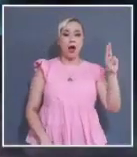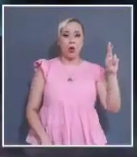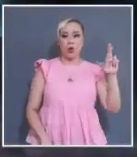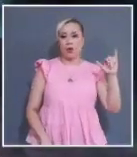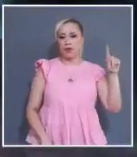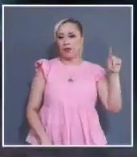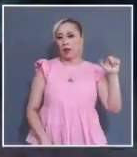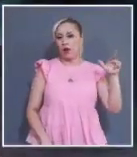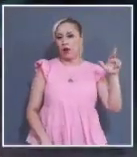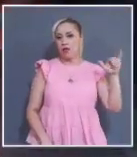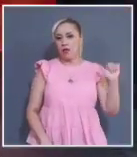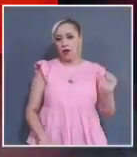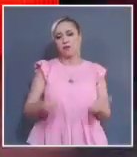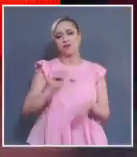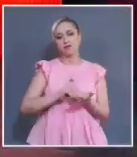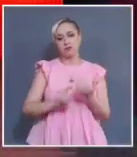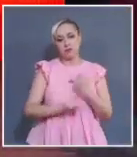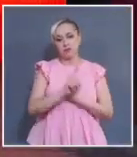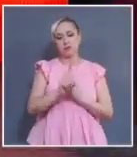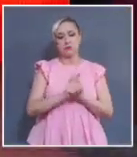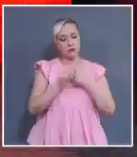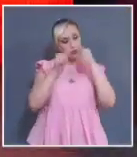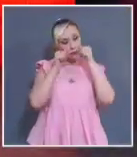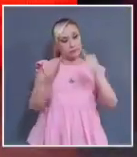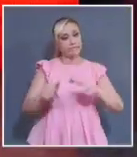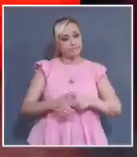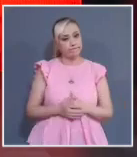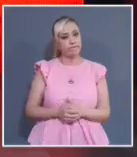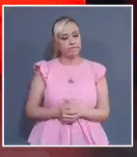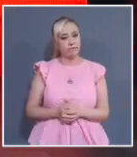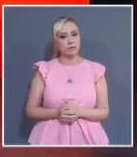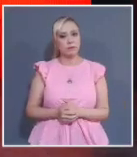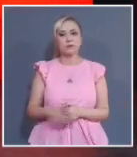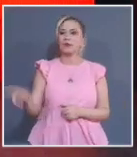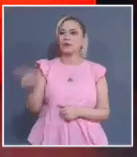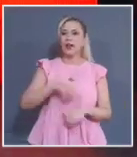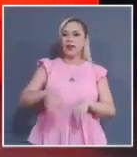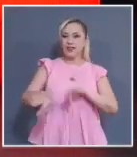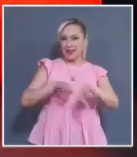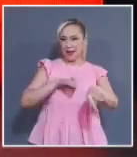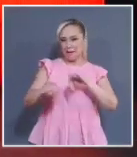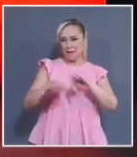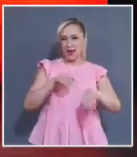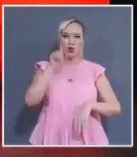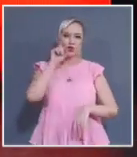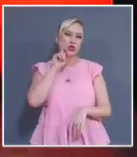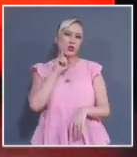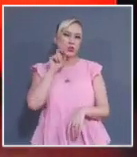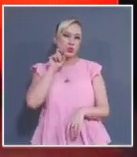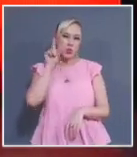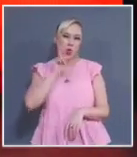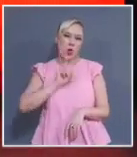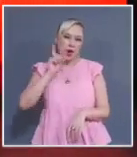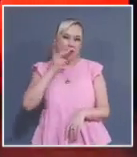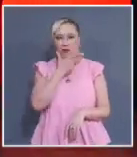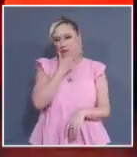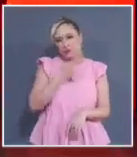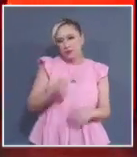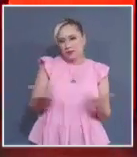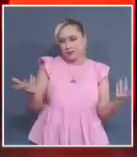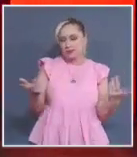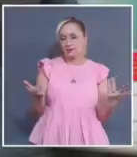Y trabajadoras sexuales de la capital del país demandaron regular su actividad, pues aseguran ello ayudaría a combatir la trata de